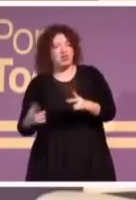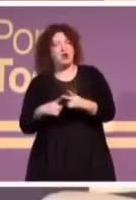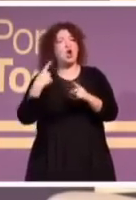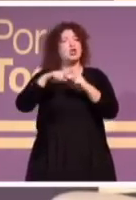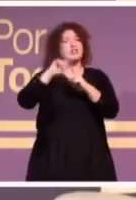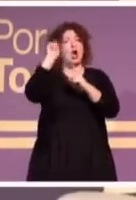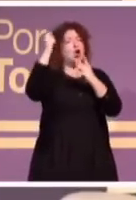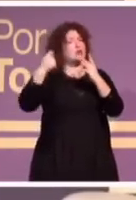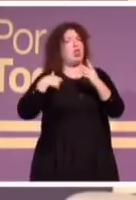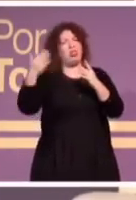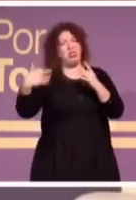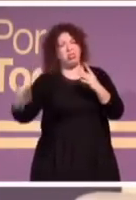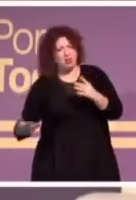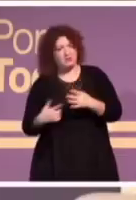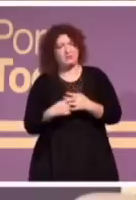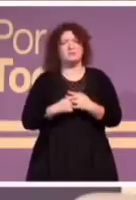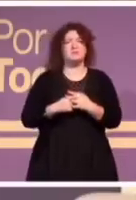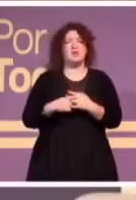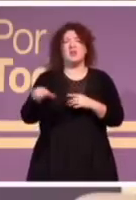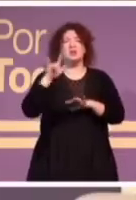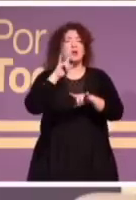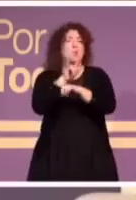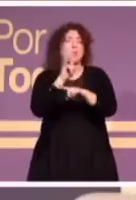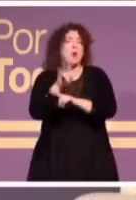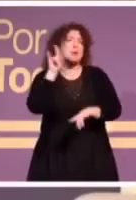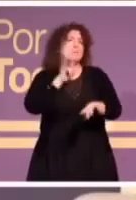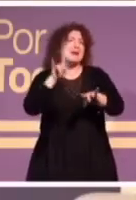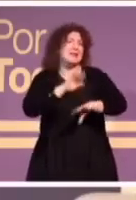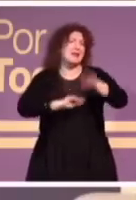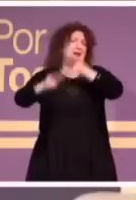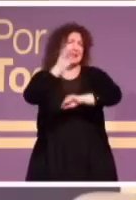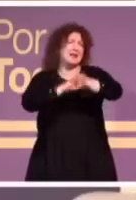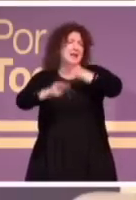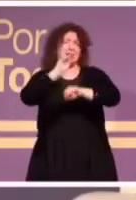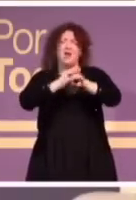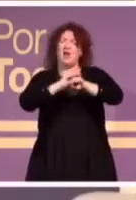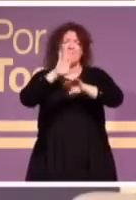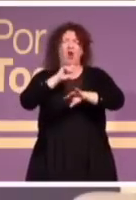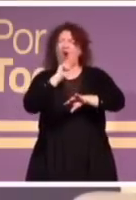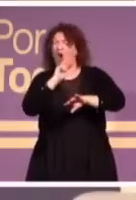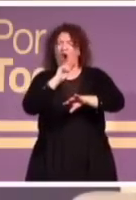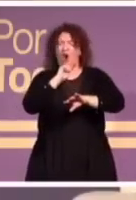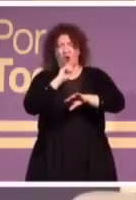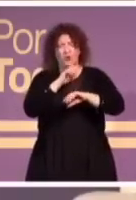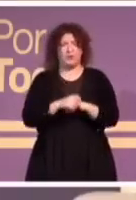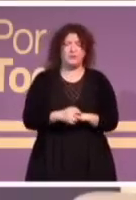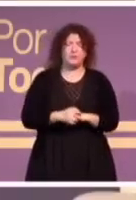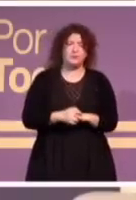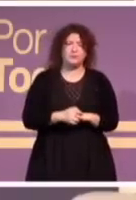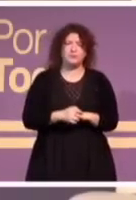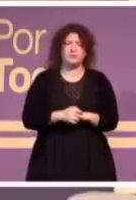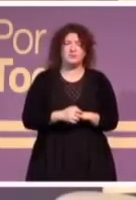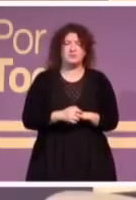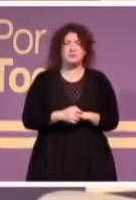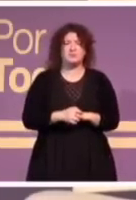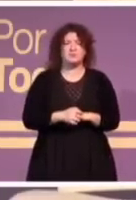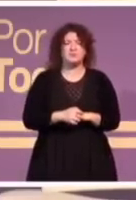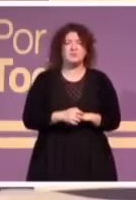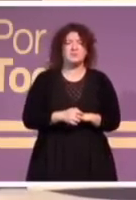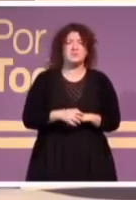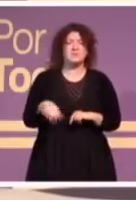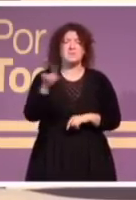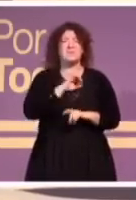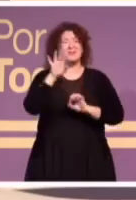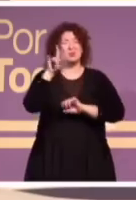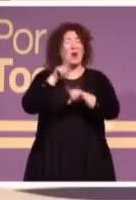conquistas, que solo haya bulos, mentiras y odios. Y no es la diferencia entre la